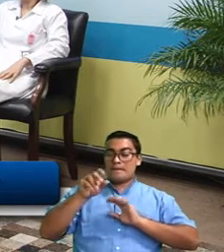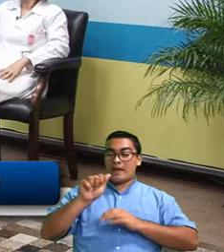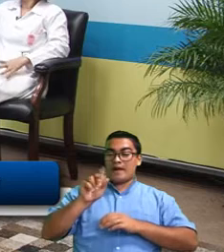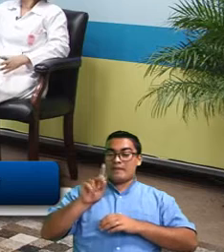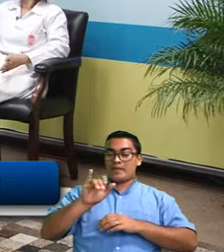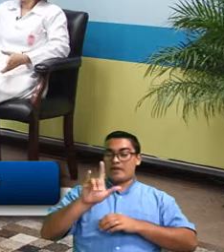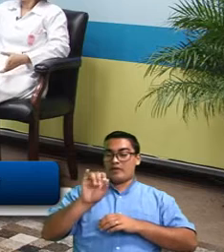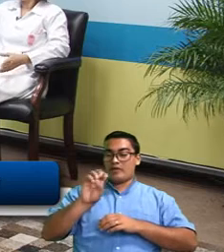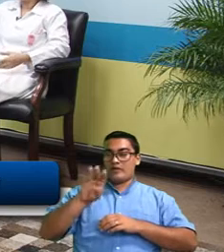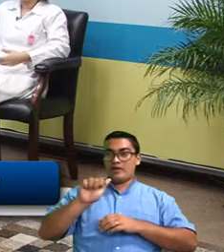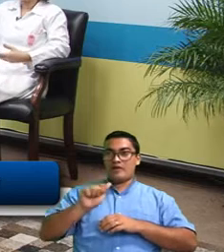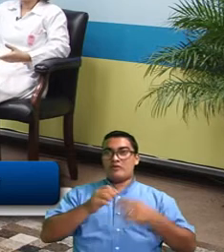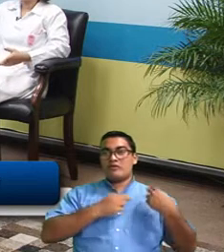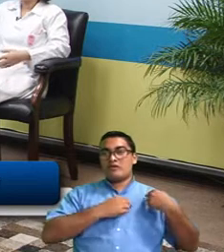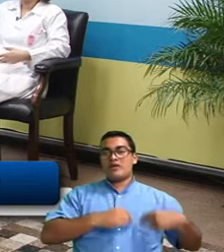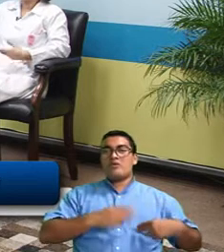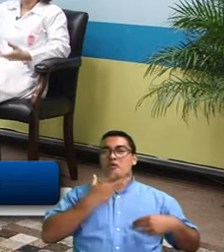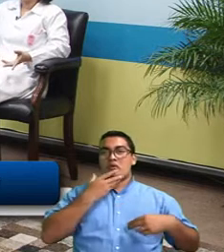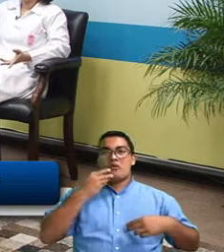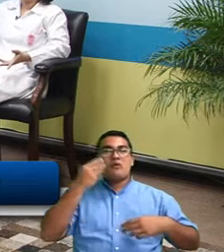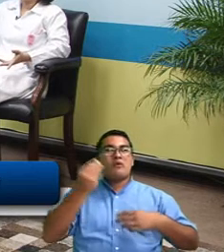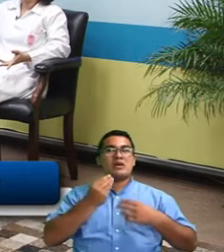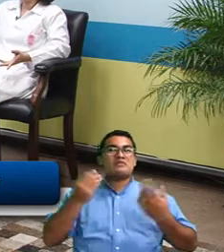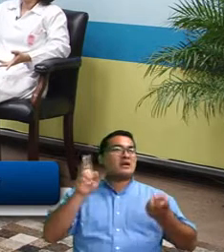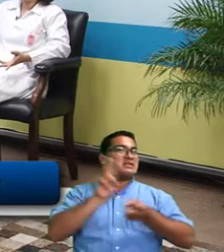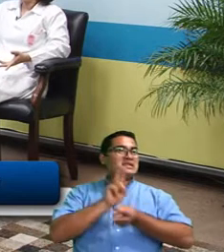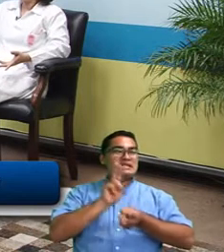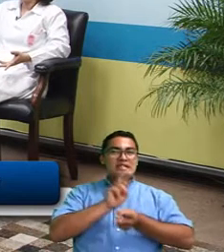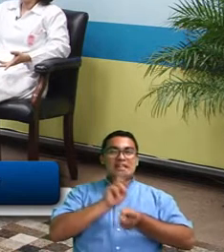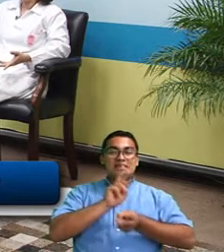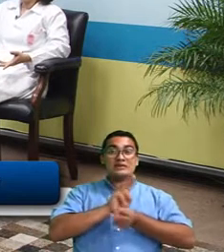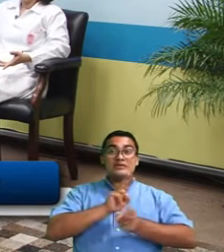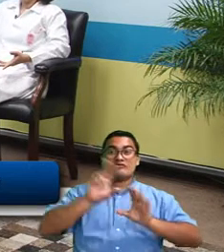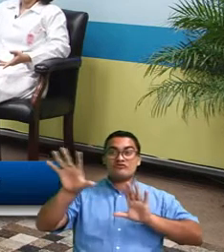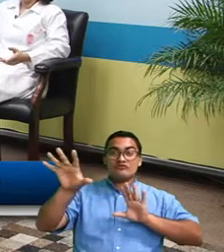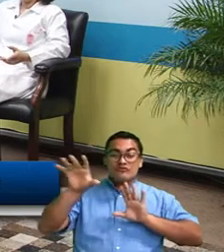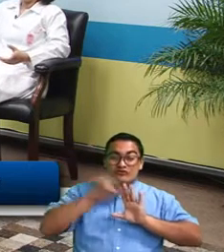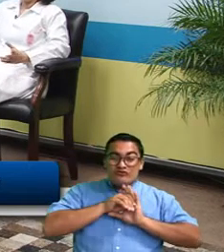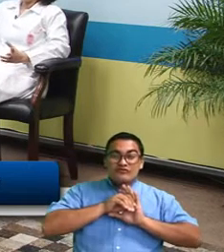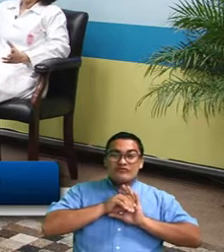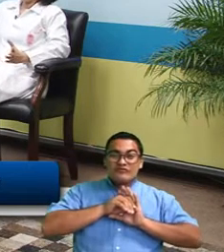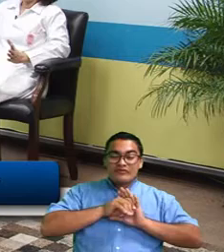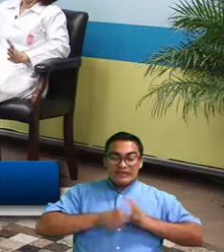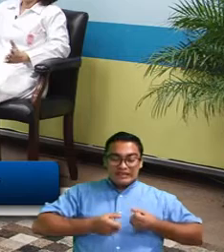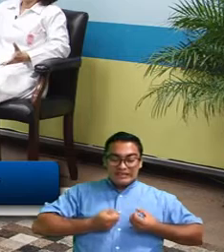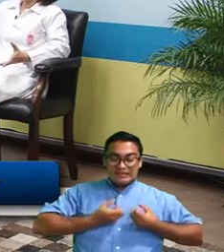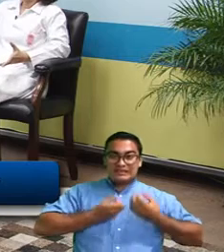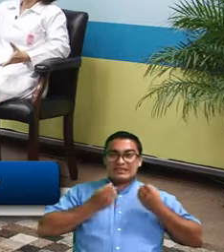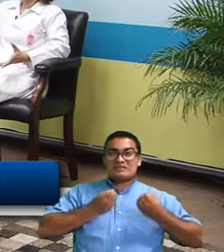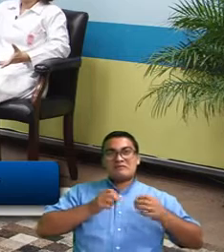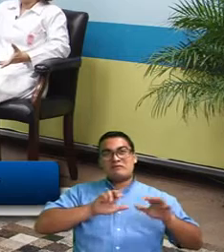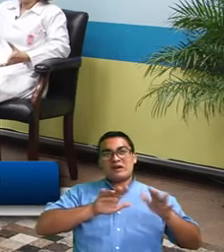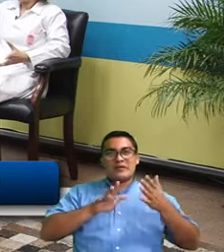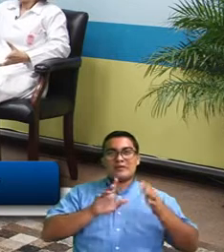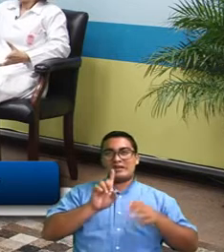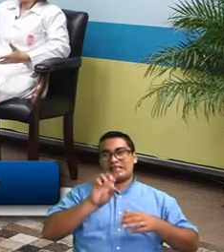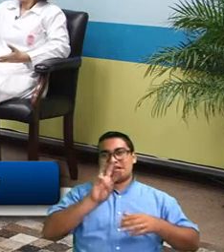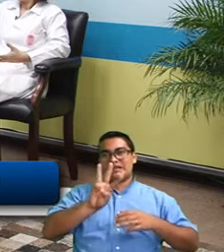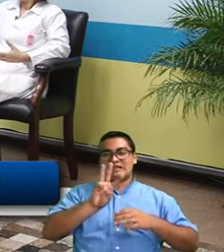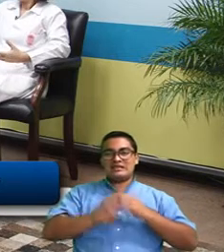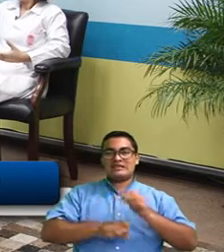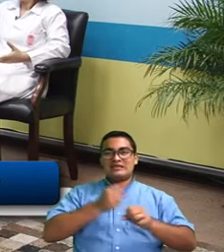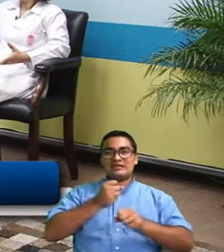adquieren jóvenes en las primeras relaciones sexuales, que se calcula en un promedio a los 13 años que